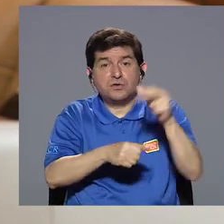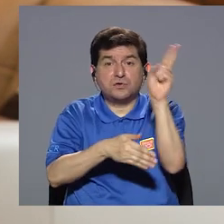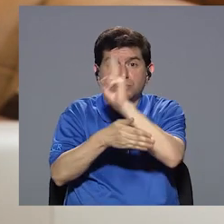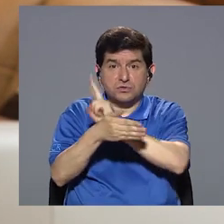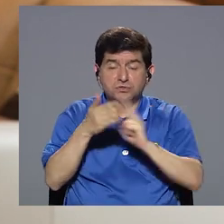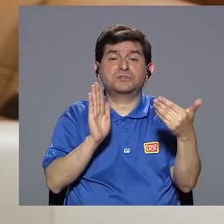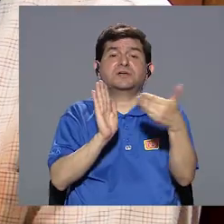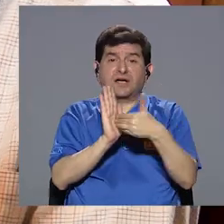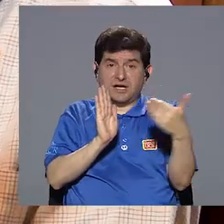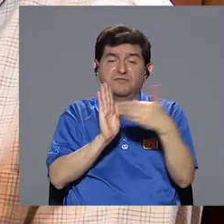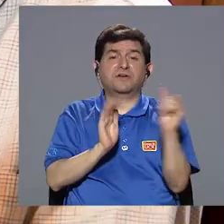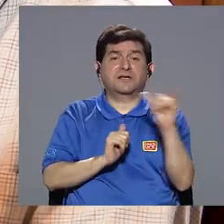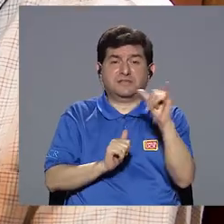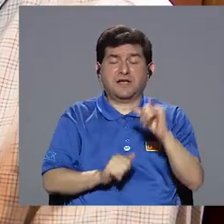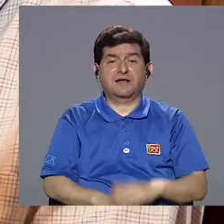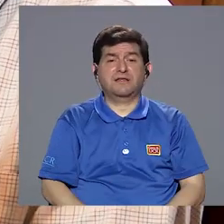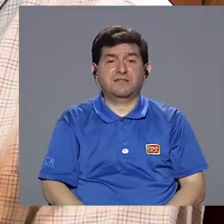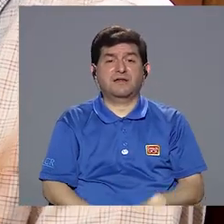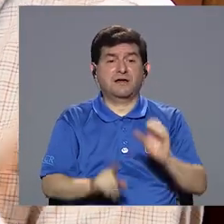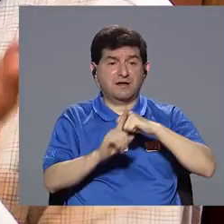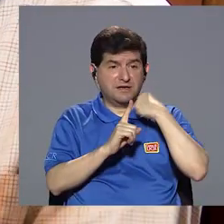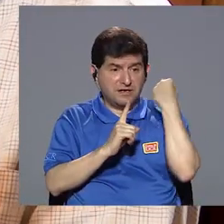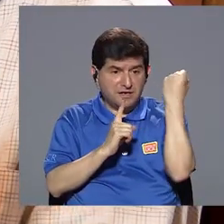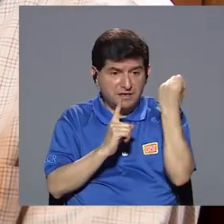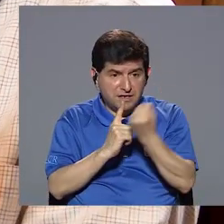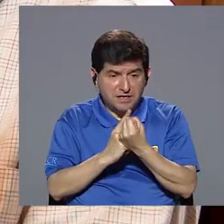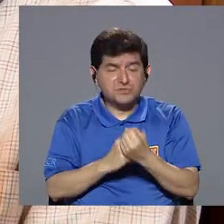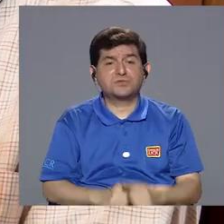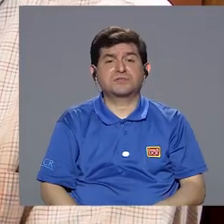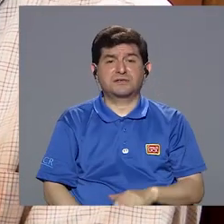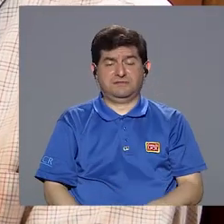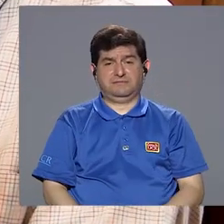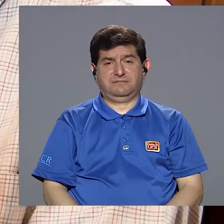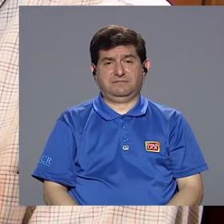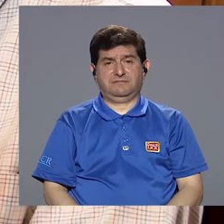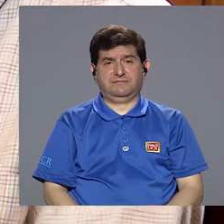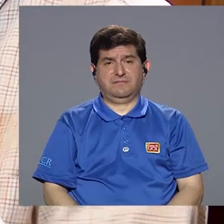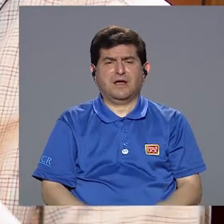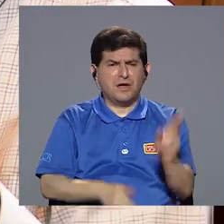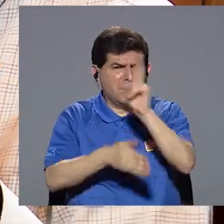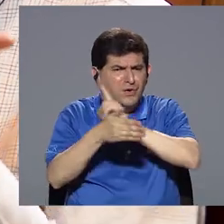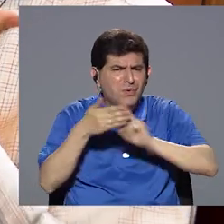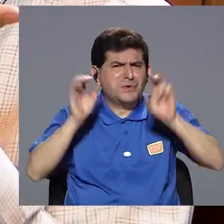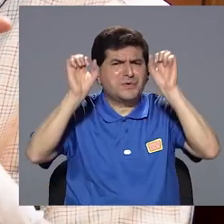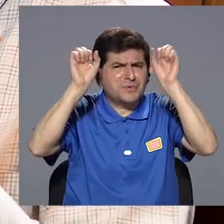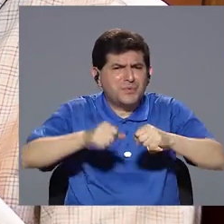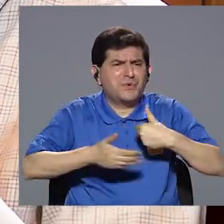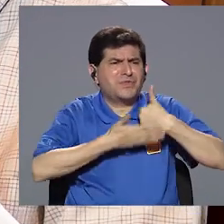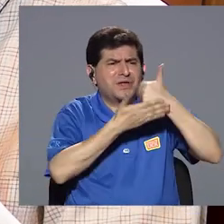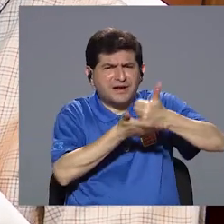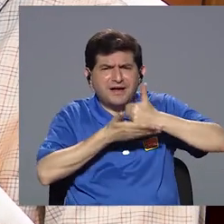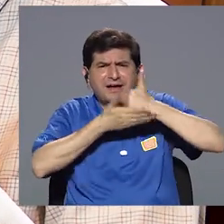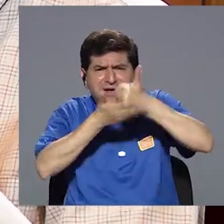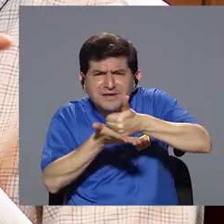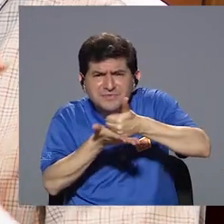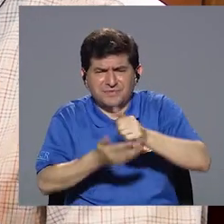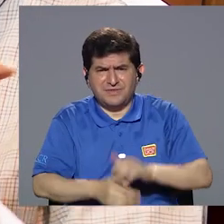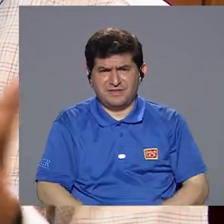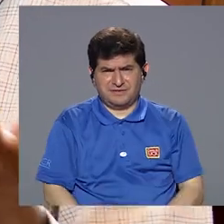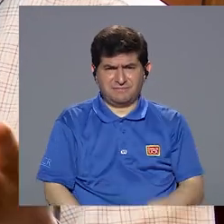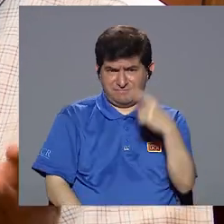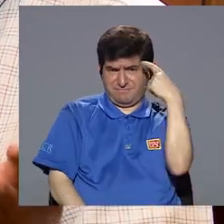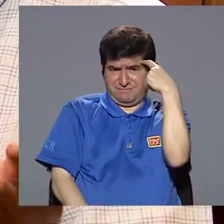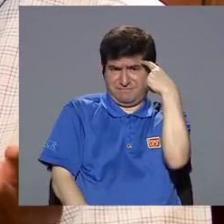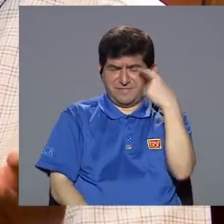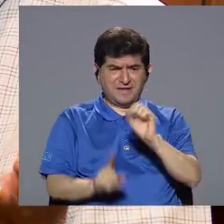y que la universidad sufre las consecuencias y la sociedad de esa situación entonces cómo puede la universidad ayudar